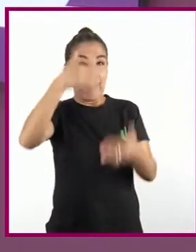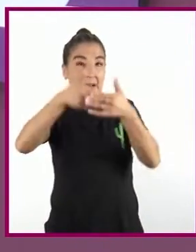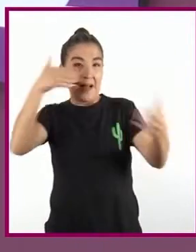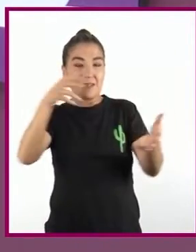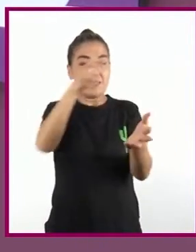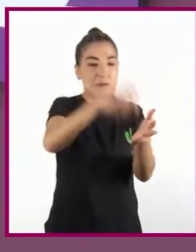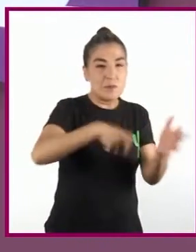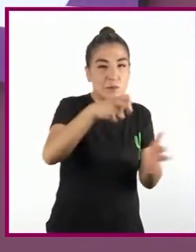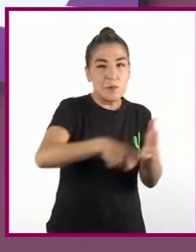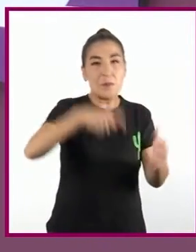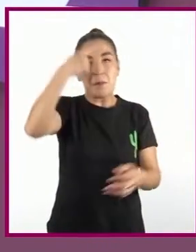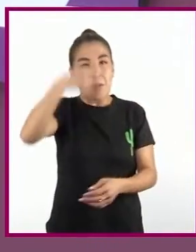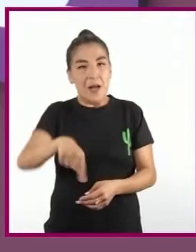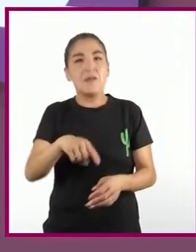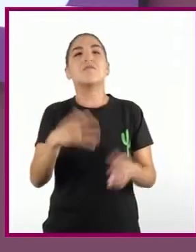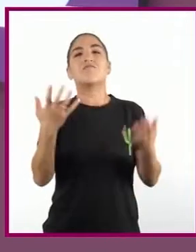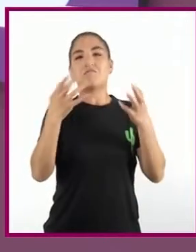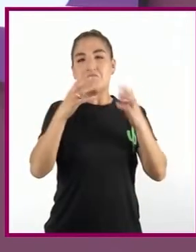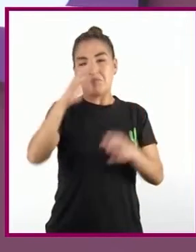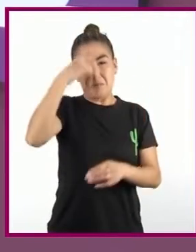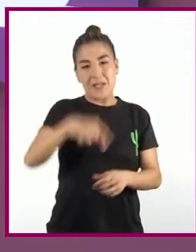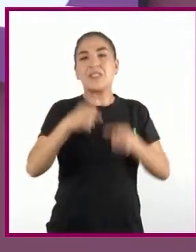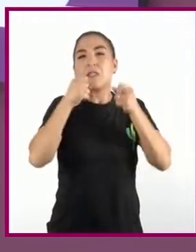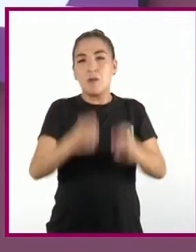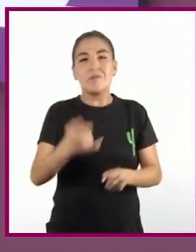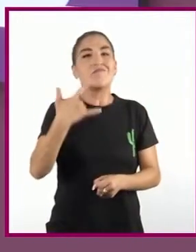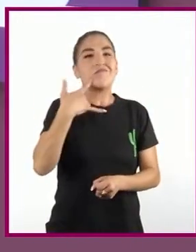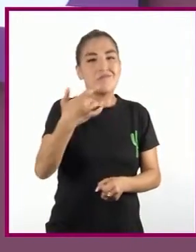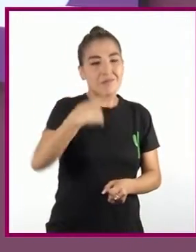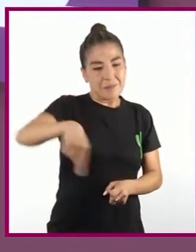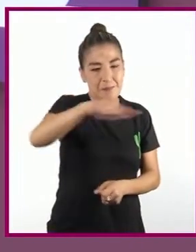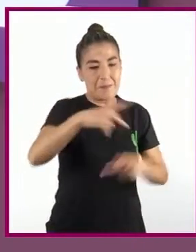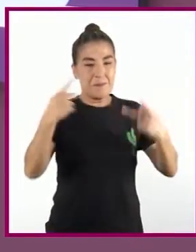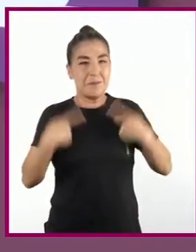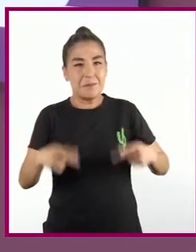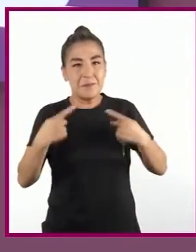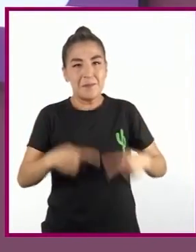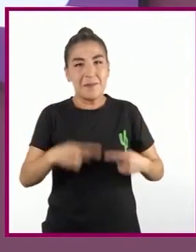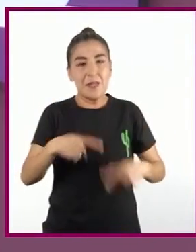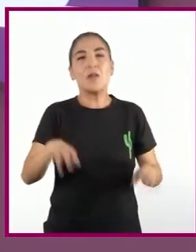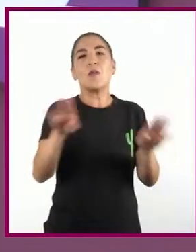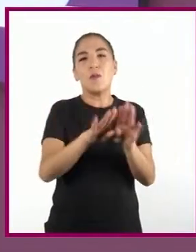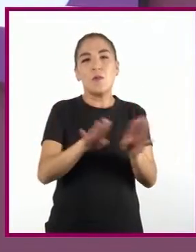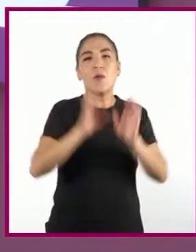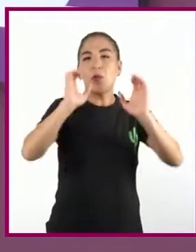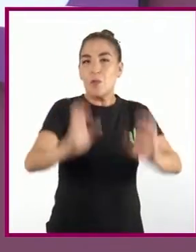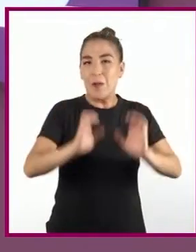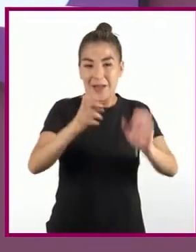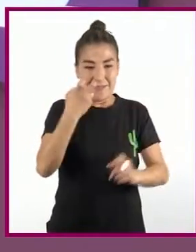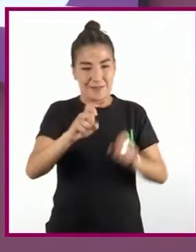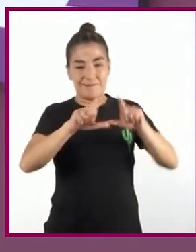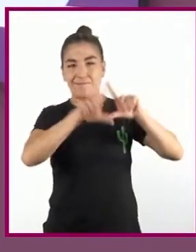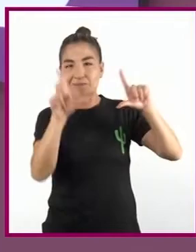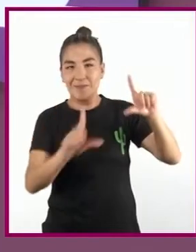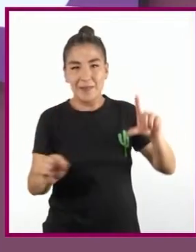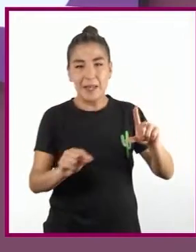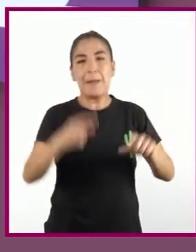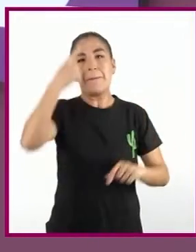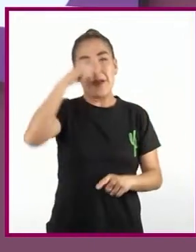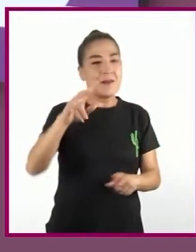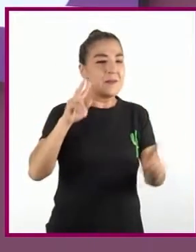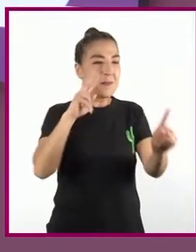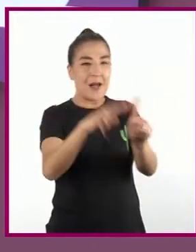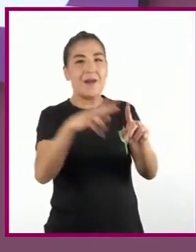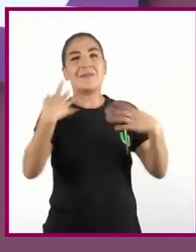básica para lograr formar mejores ciudadanos que fortalezcan a este gran país y que logren impactar